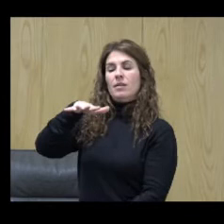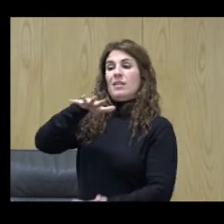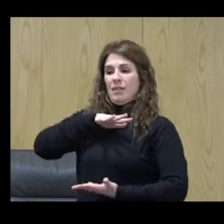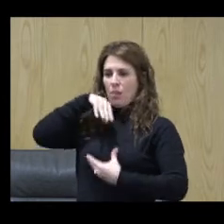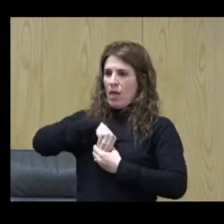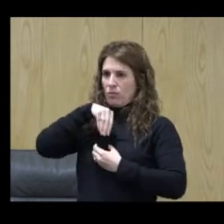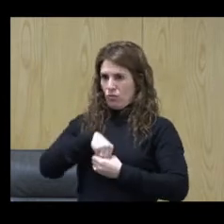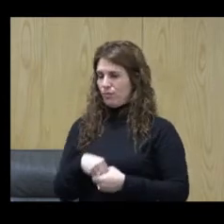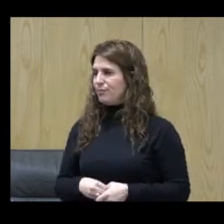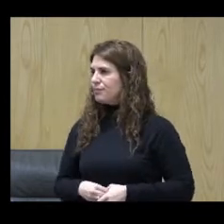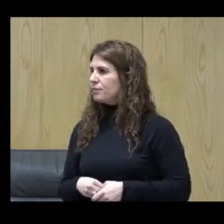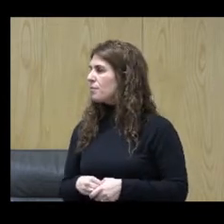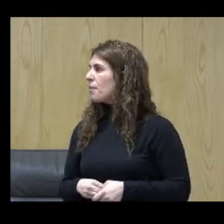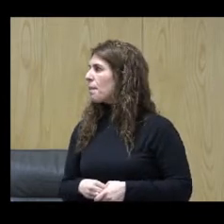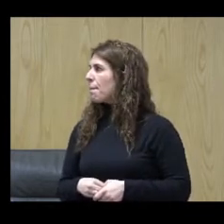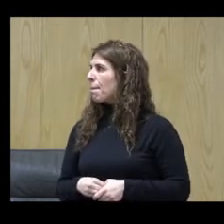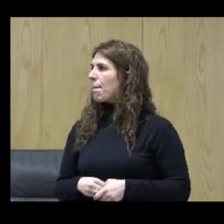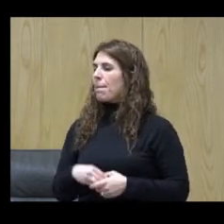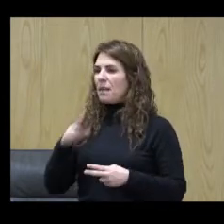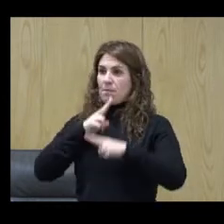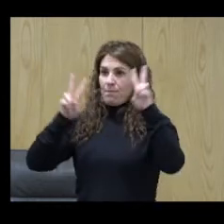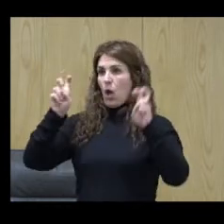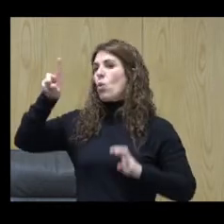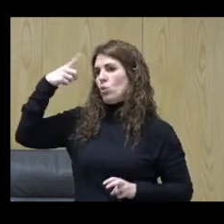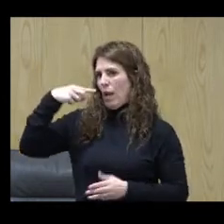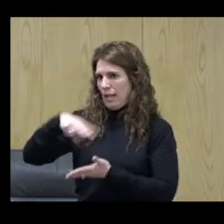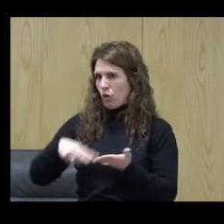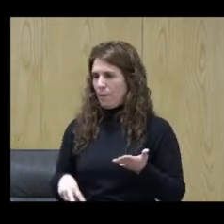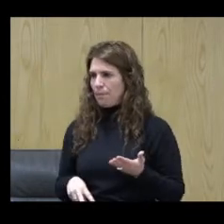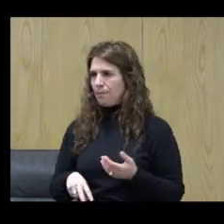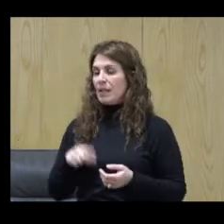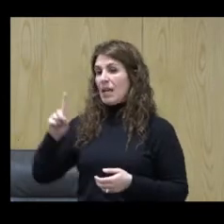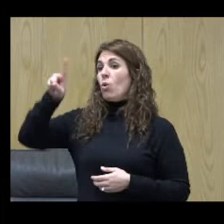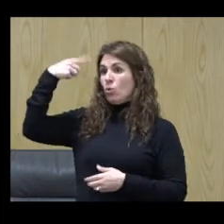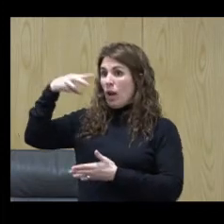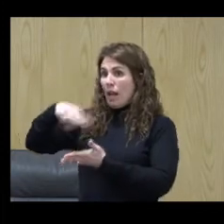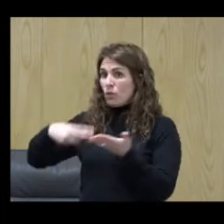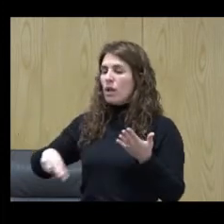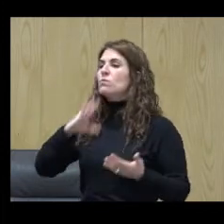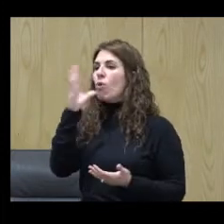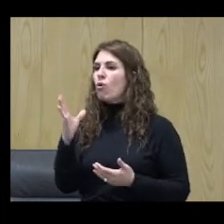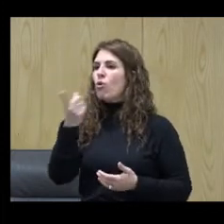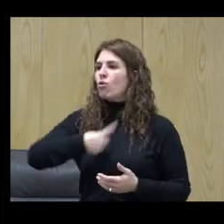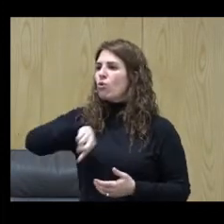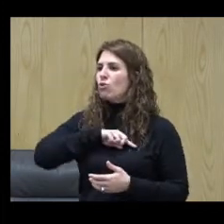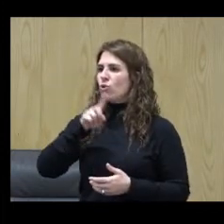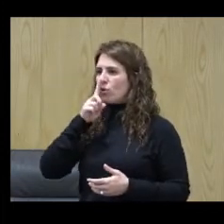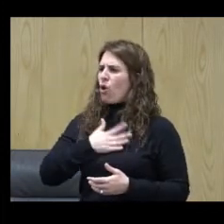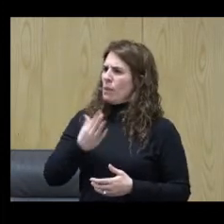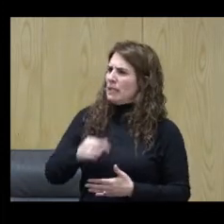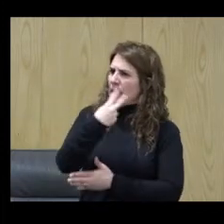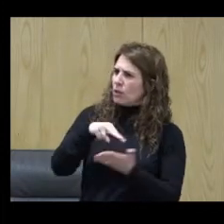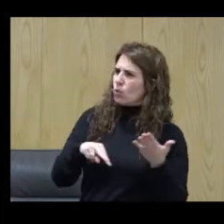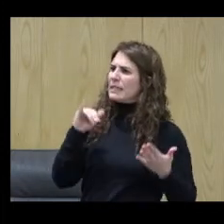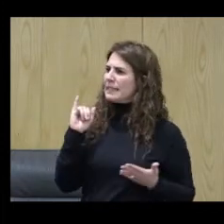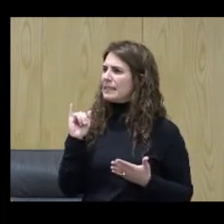muchos conocimientos. Esa cultura lectora se basa porque somos competentes en lectura, pero la lectura ya no